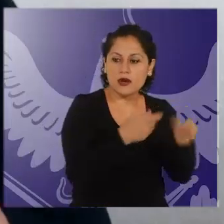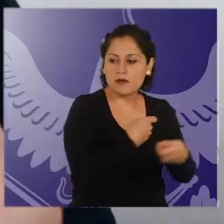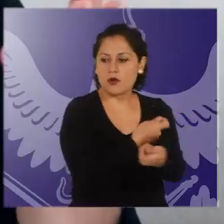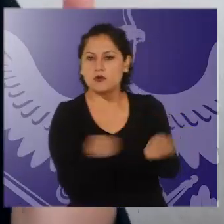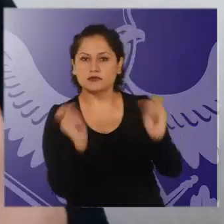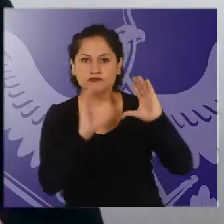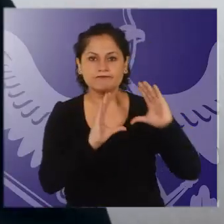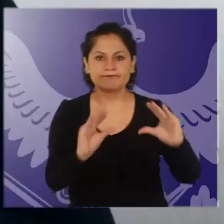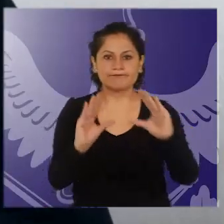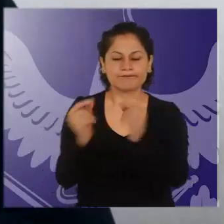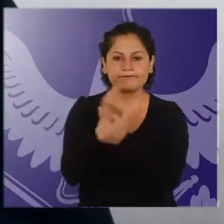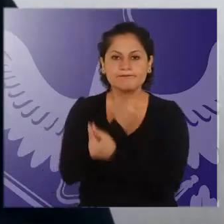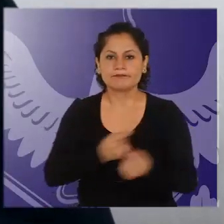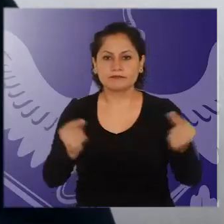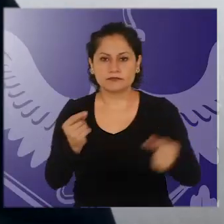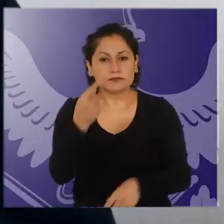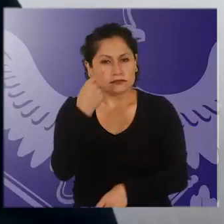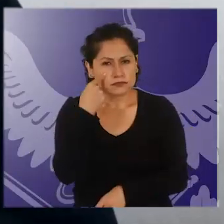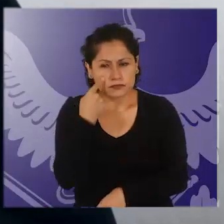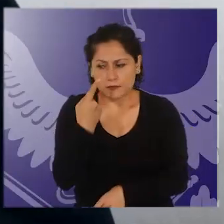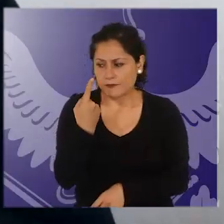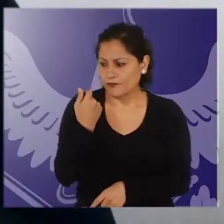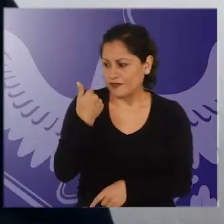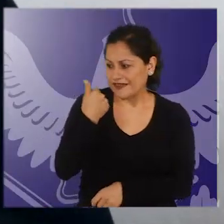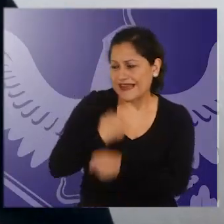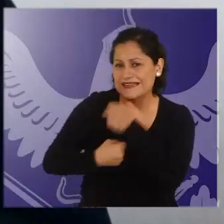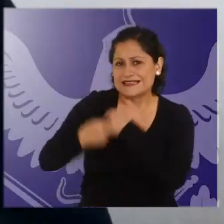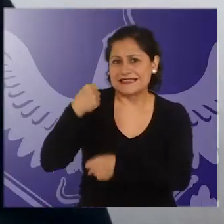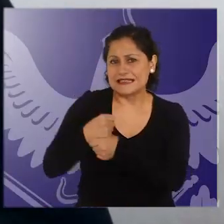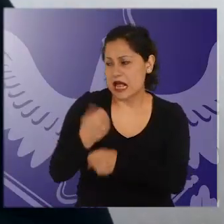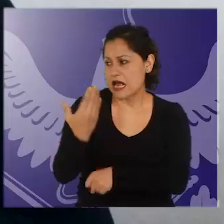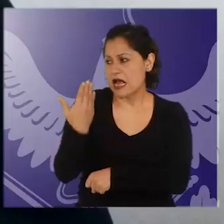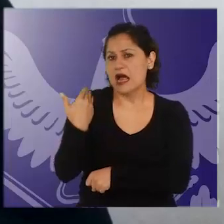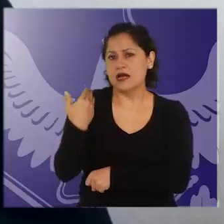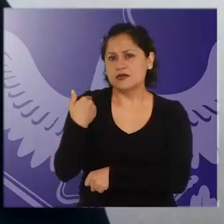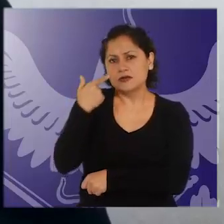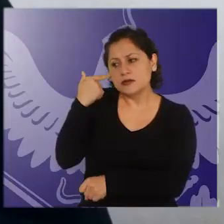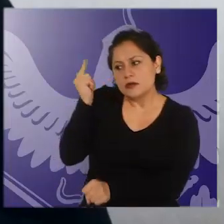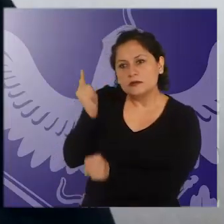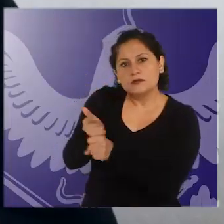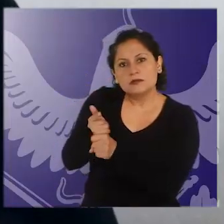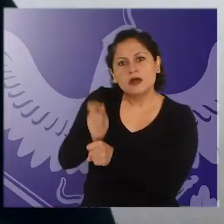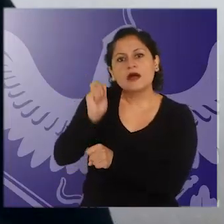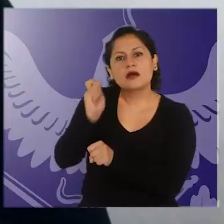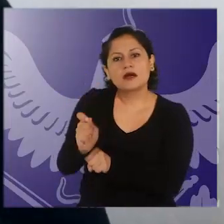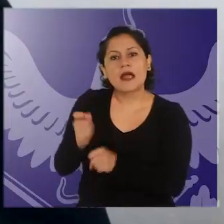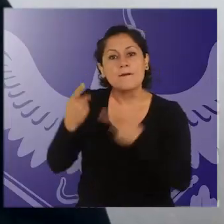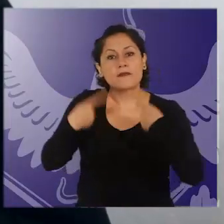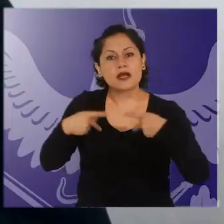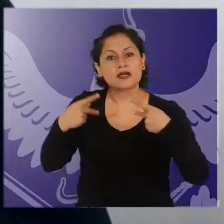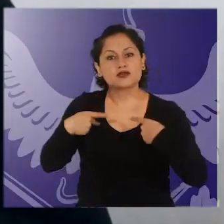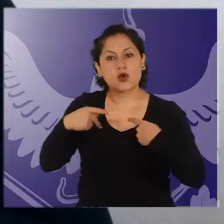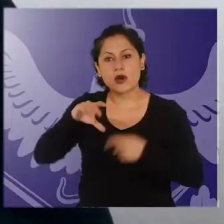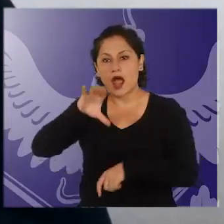exotificaciones en los libros de texto. En los últimos 6 años vemos una migración